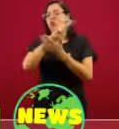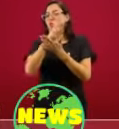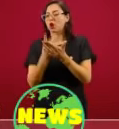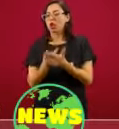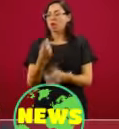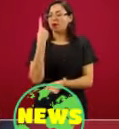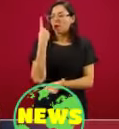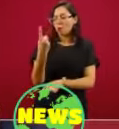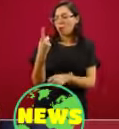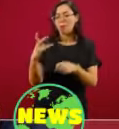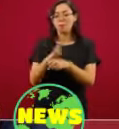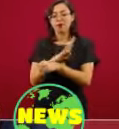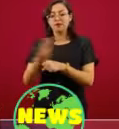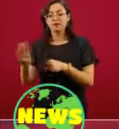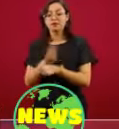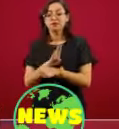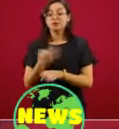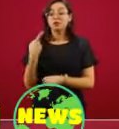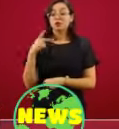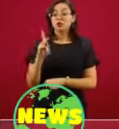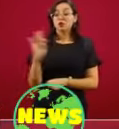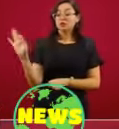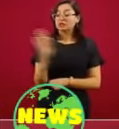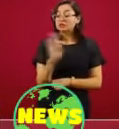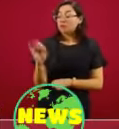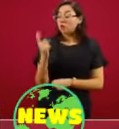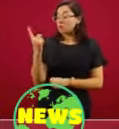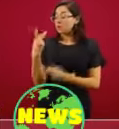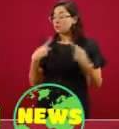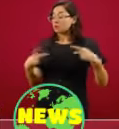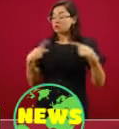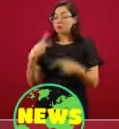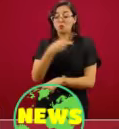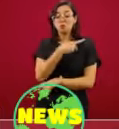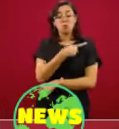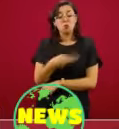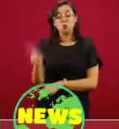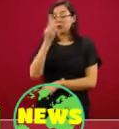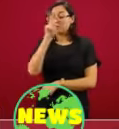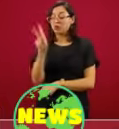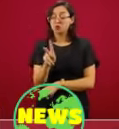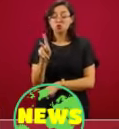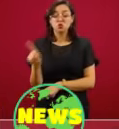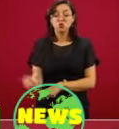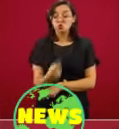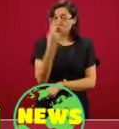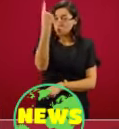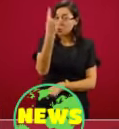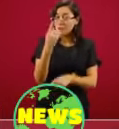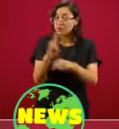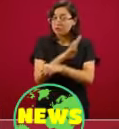que esté más necesitado, el más pobre, no le va a llegar solo un beneficio,